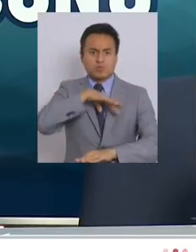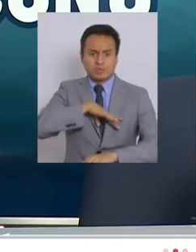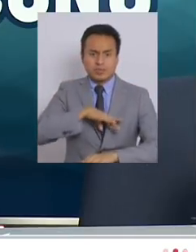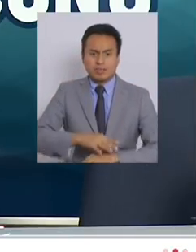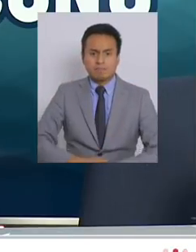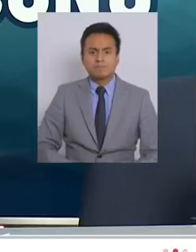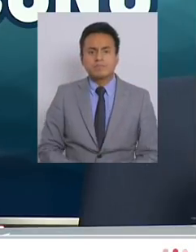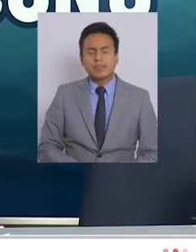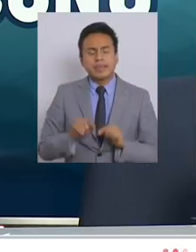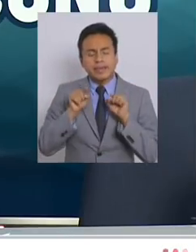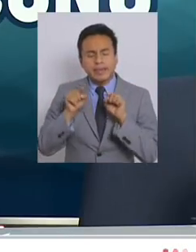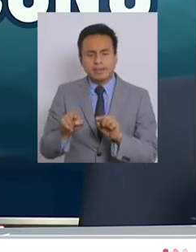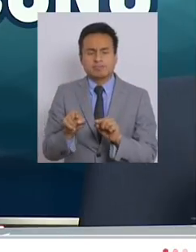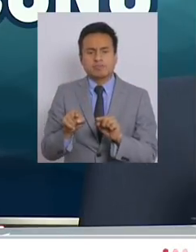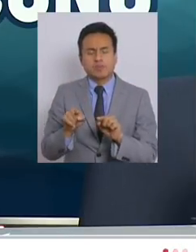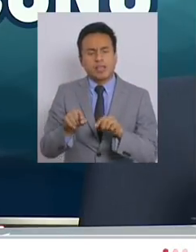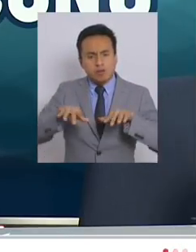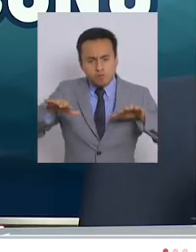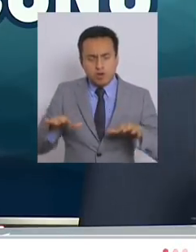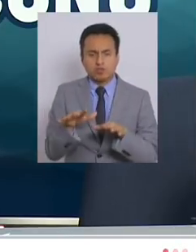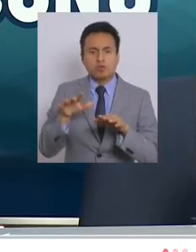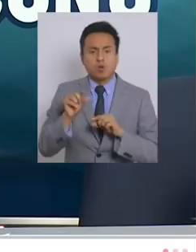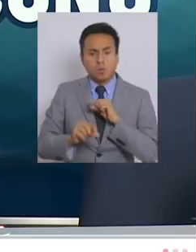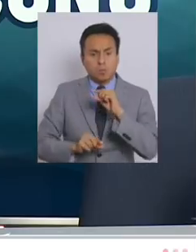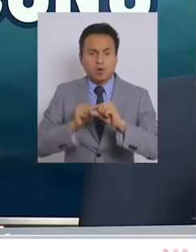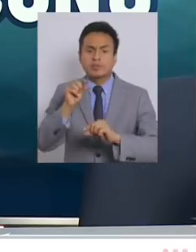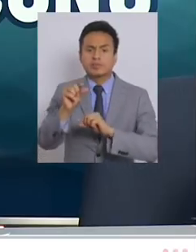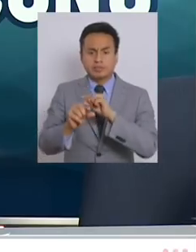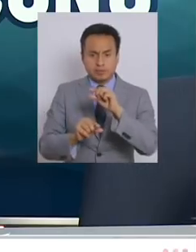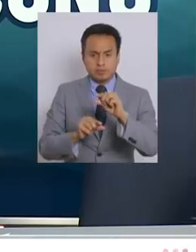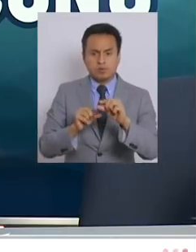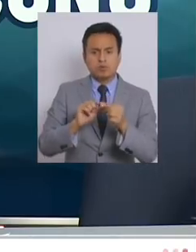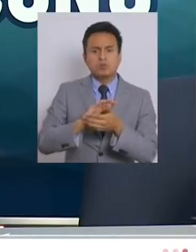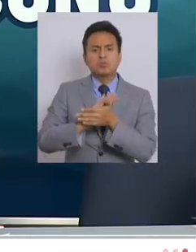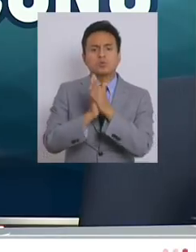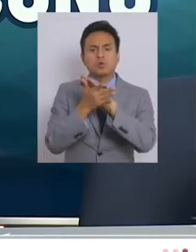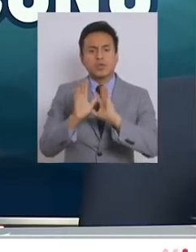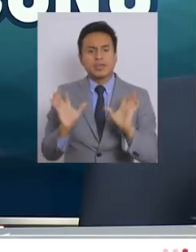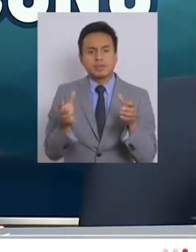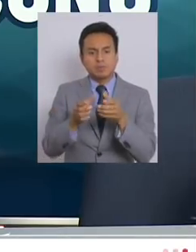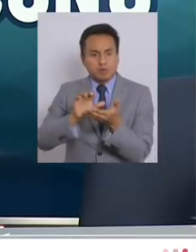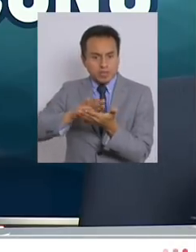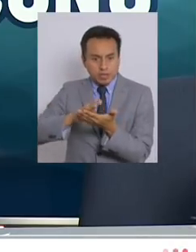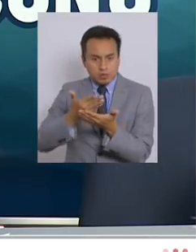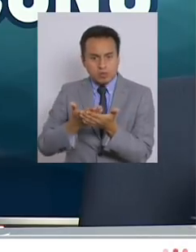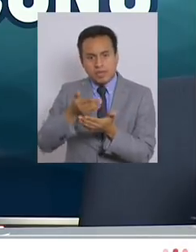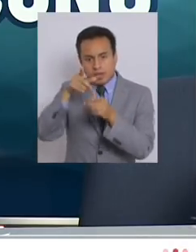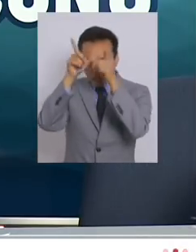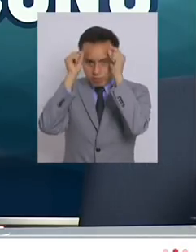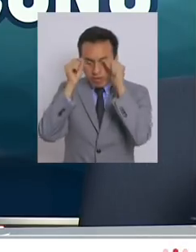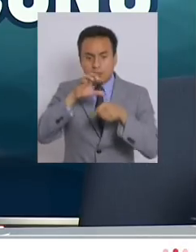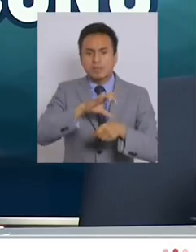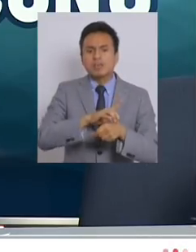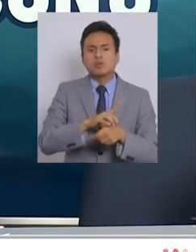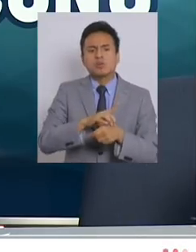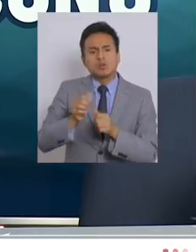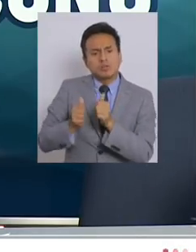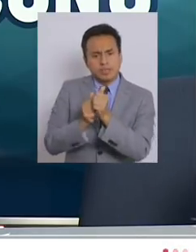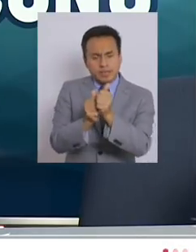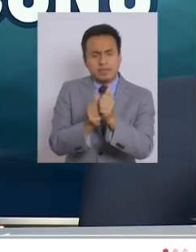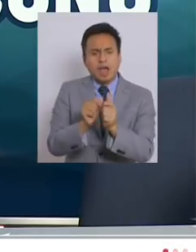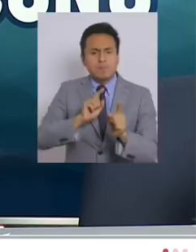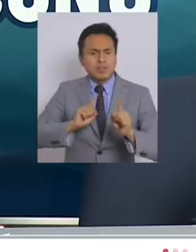esto ha llevado a un esfuerzo progresivo de todo el equipo de salud enfermeras médico extensa